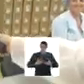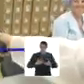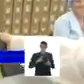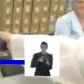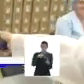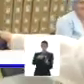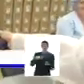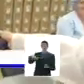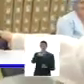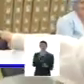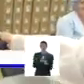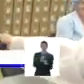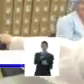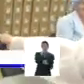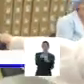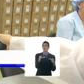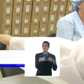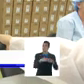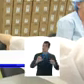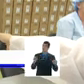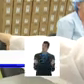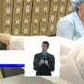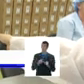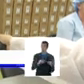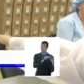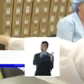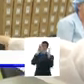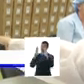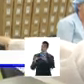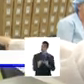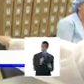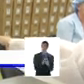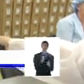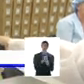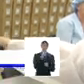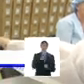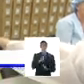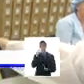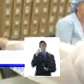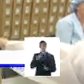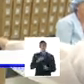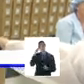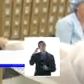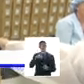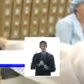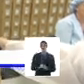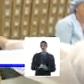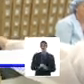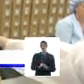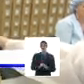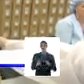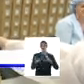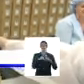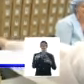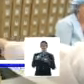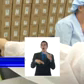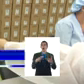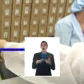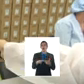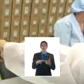importante porque ustedes saben que si un hemodiálisis, cualquier paciente puede fallecer. Entonces para nosotros tenemos que trabajar con mucho